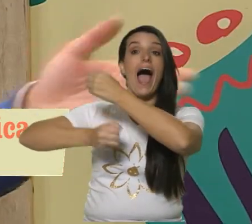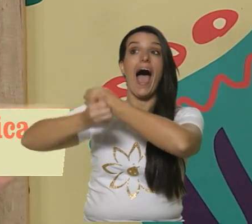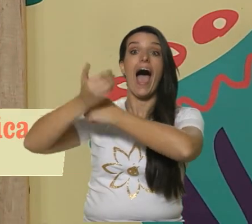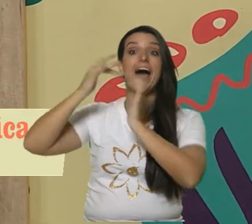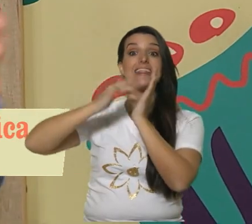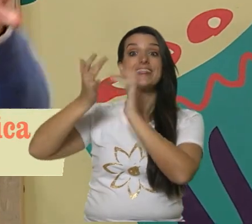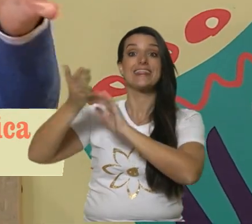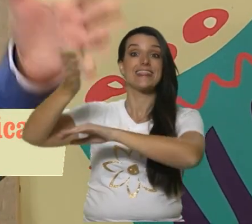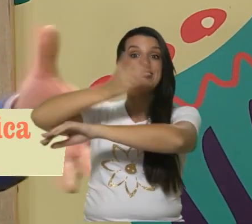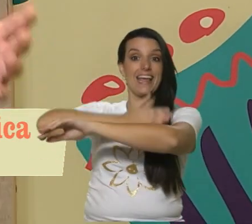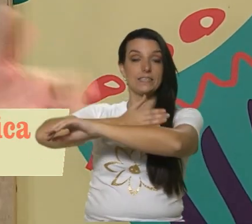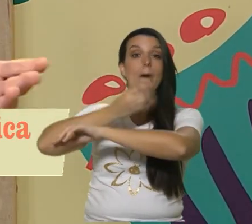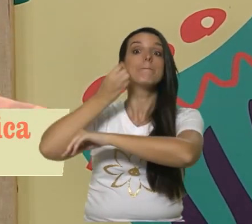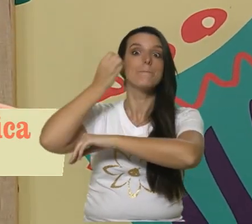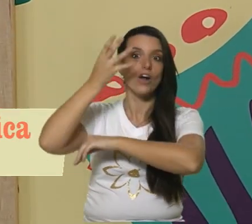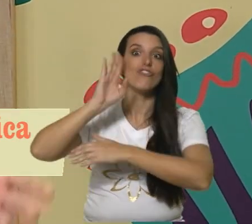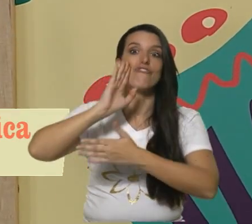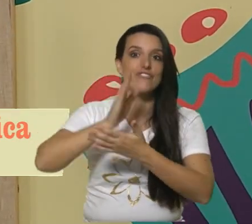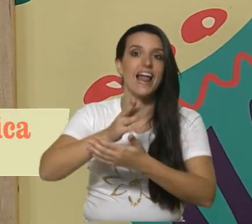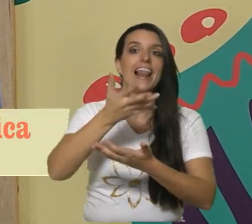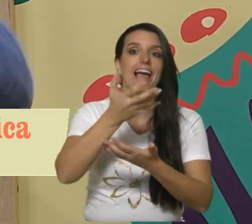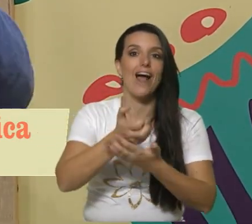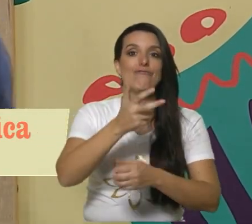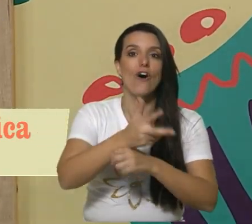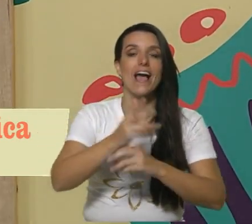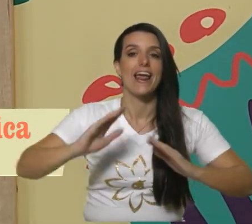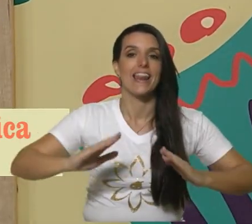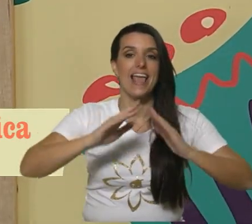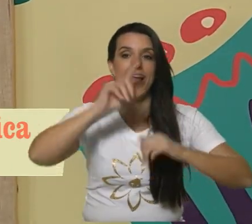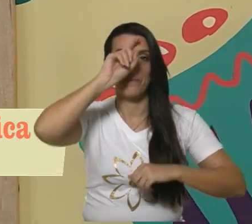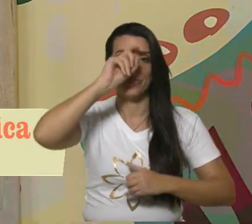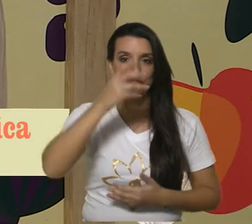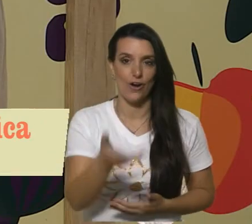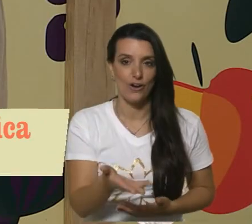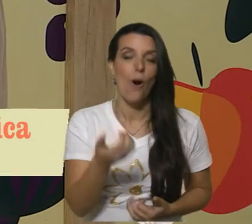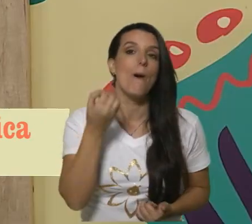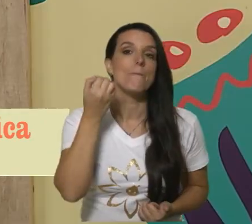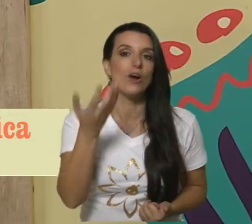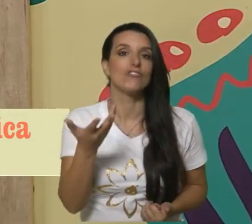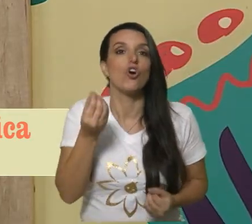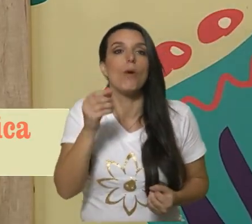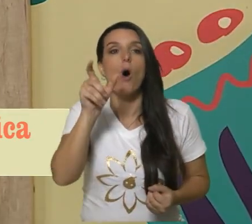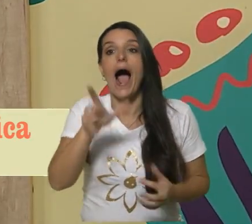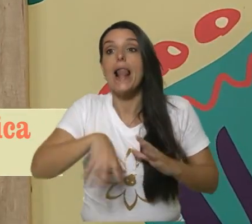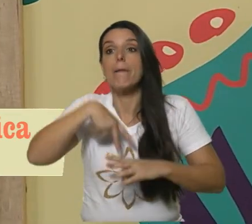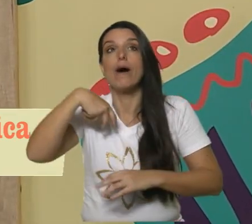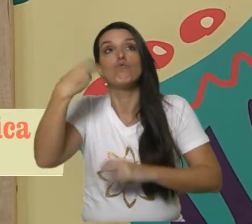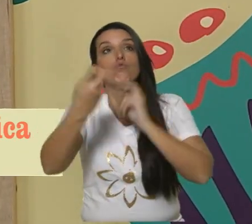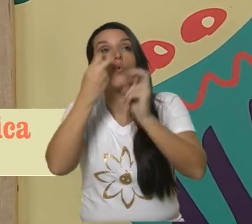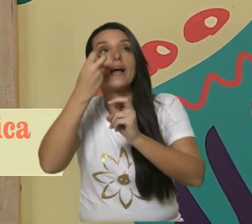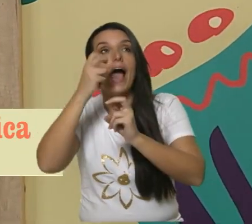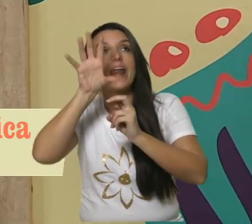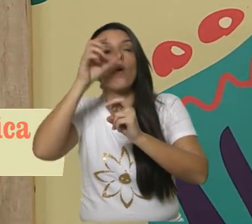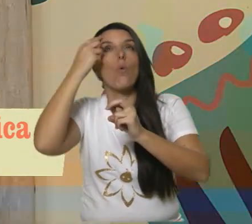sacerdote que estaba en el medio del funeral del faraón y en ese momento le es encomendaba una misión que la va a ir resolviendo a lo largo de todas